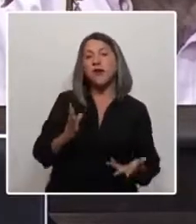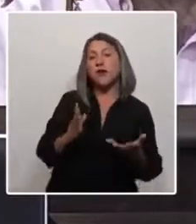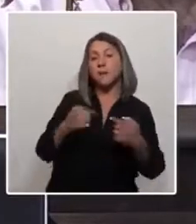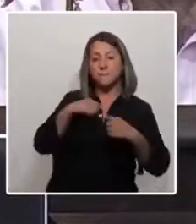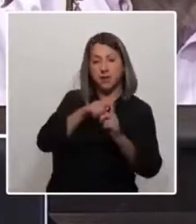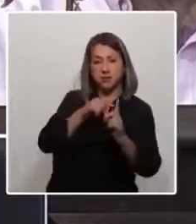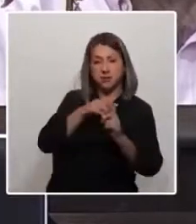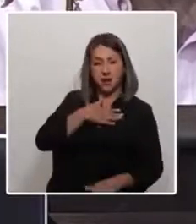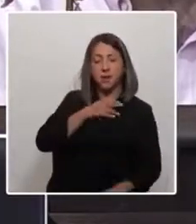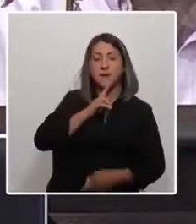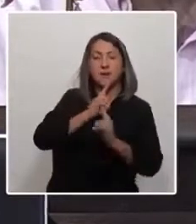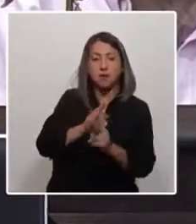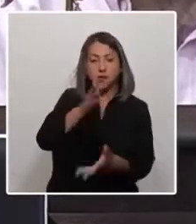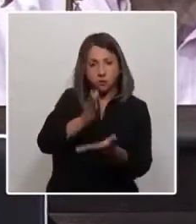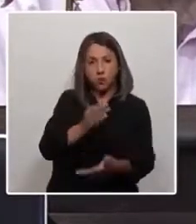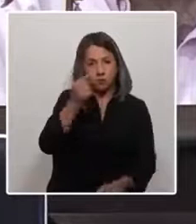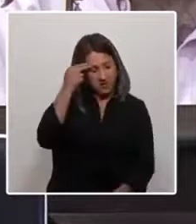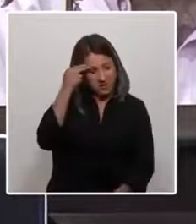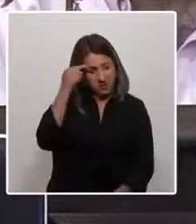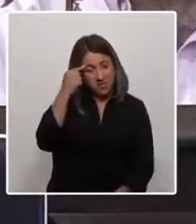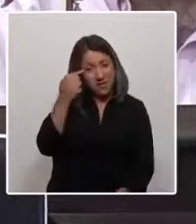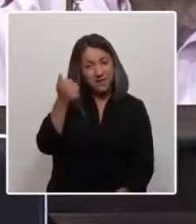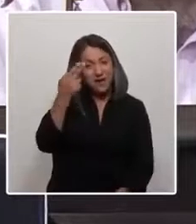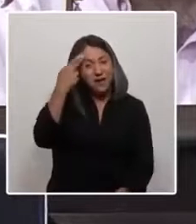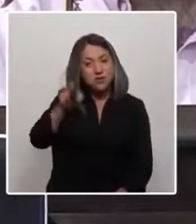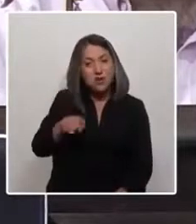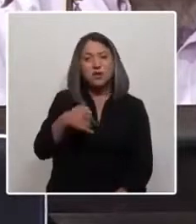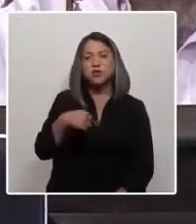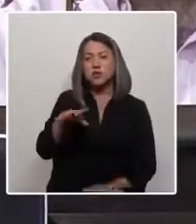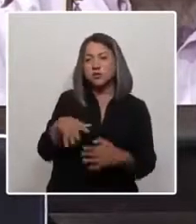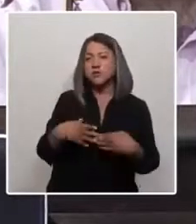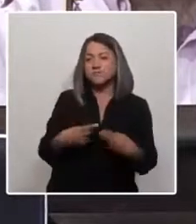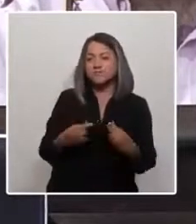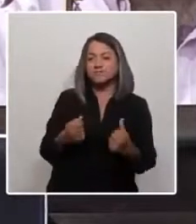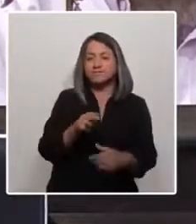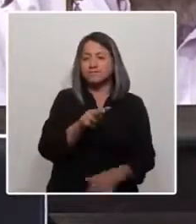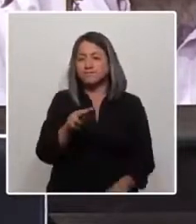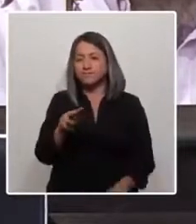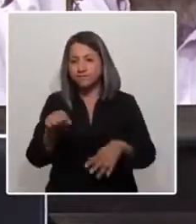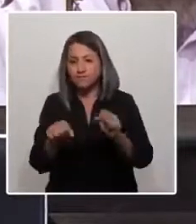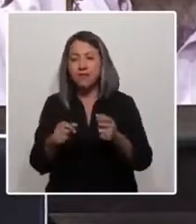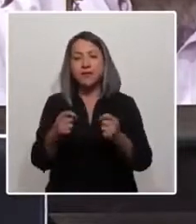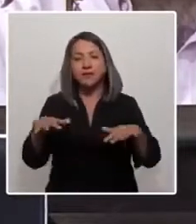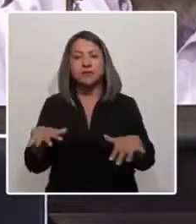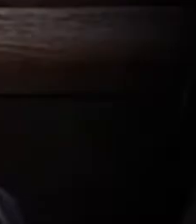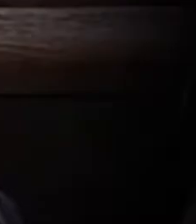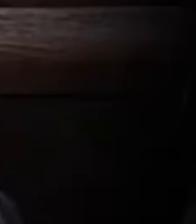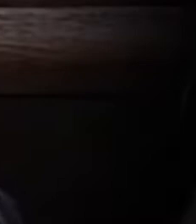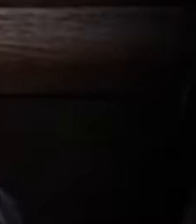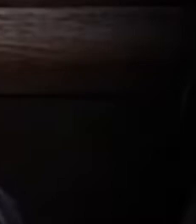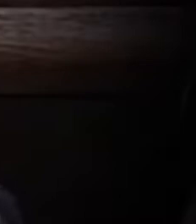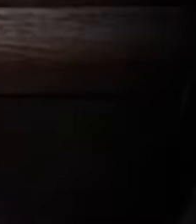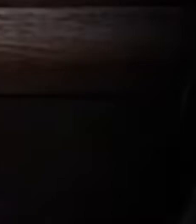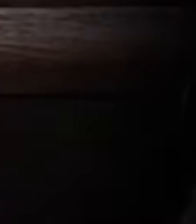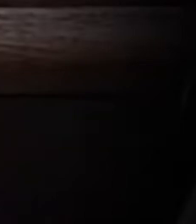Ha sido mi respuesta racional a lo que percibí desde el comienzo como un intento por sentar las bases de una